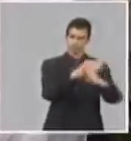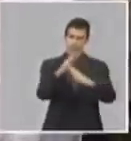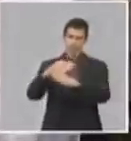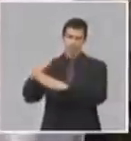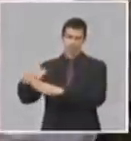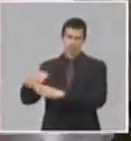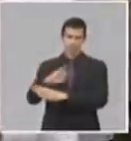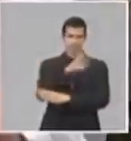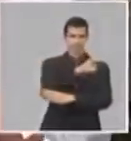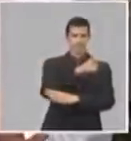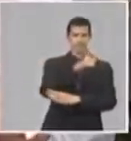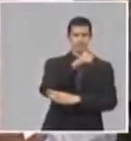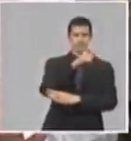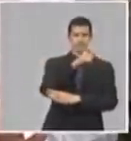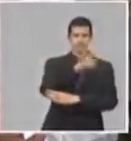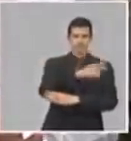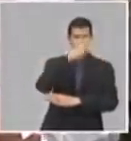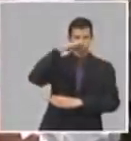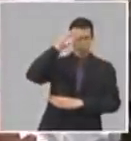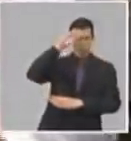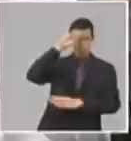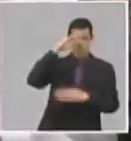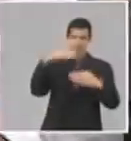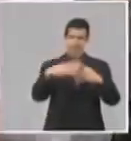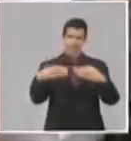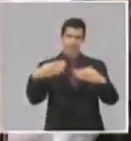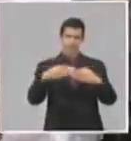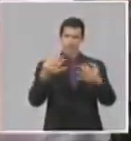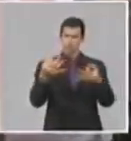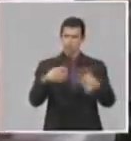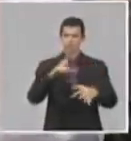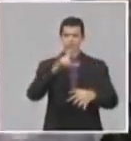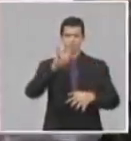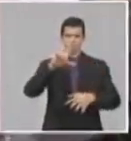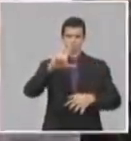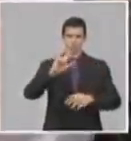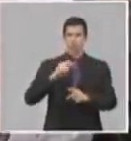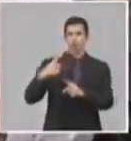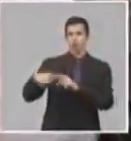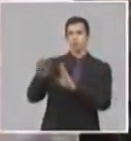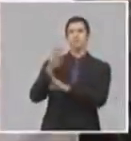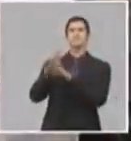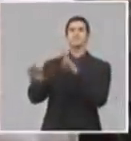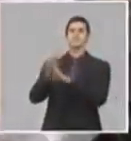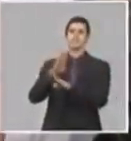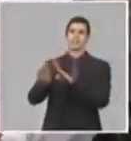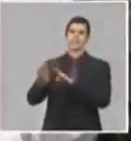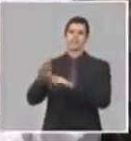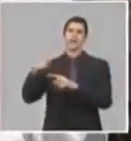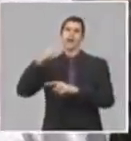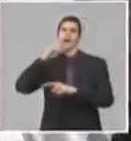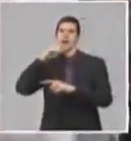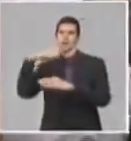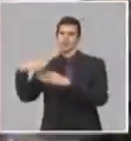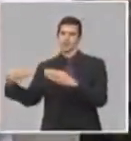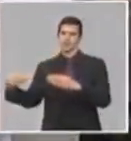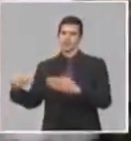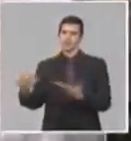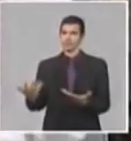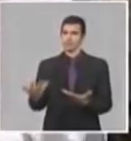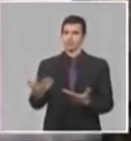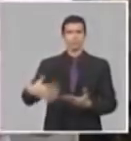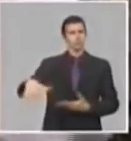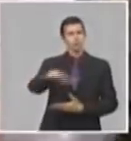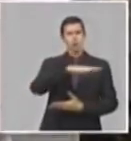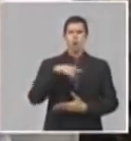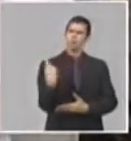Entonces, tenemos restricciones. No, nosotros quisiéramos tener, ¿quién más que nosotros quisiera tener las tiendas llenas? Y con un nivel de